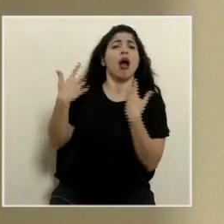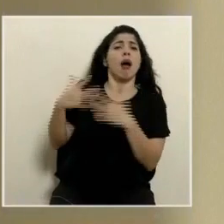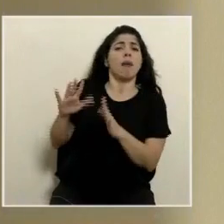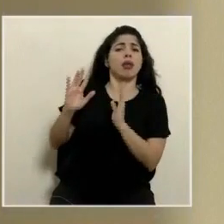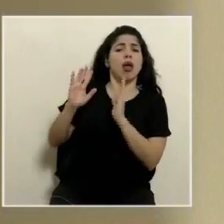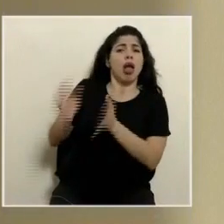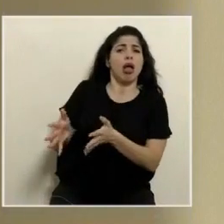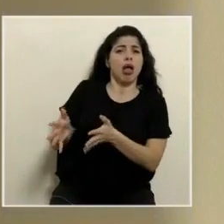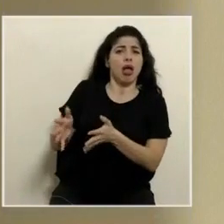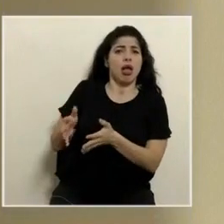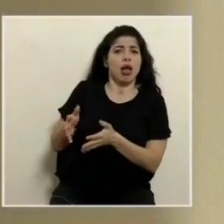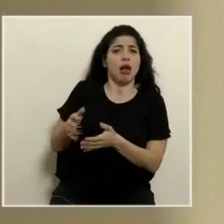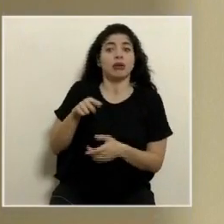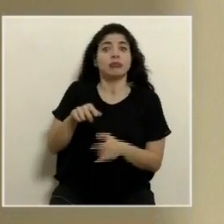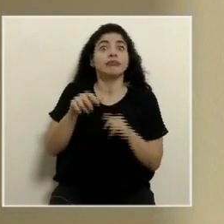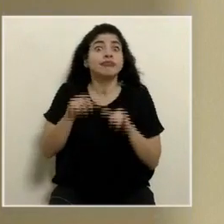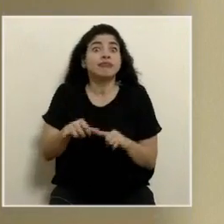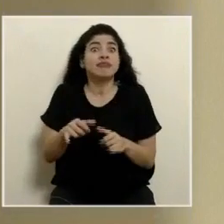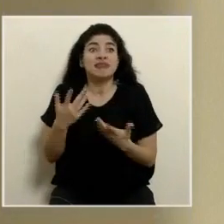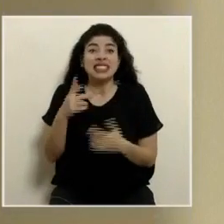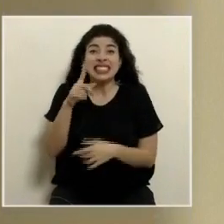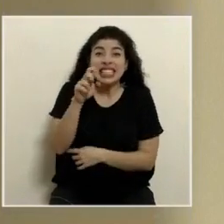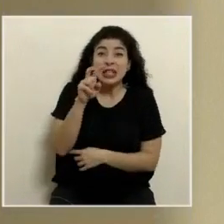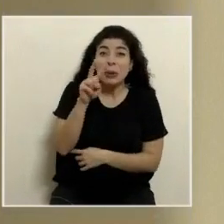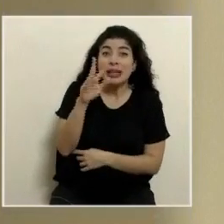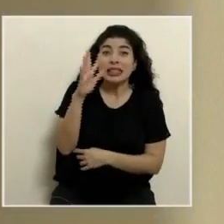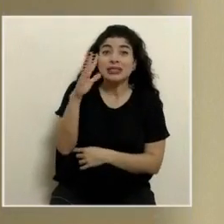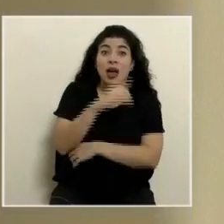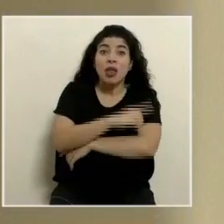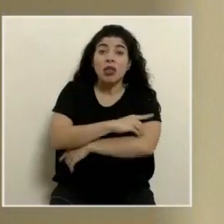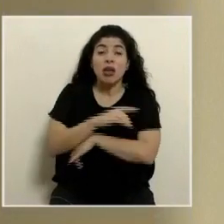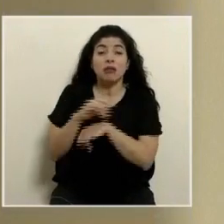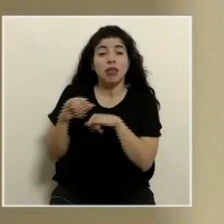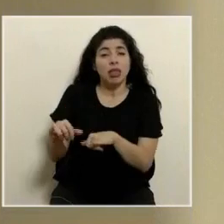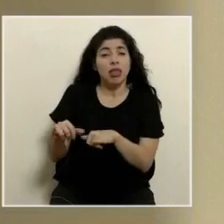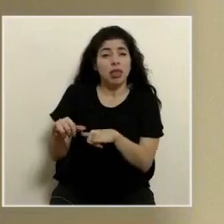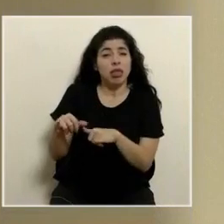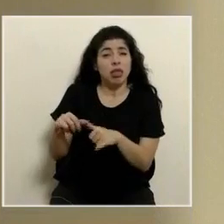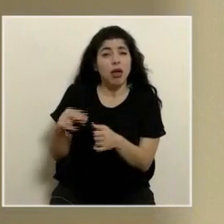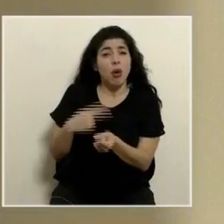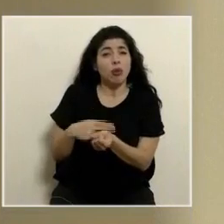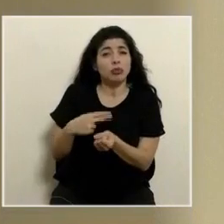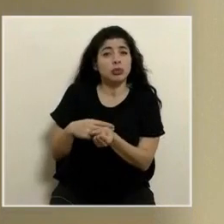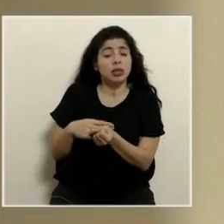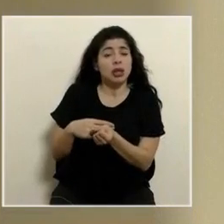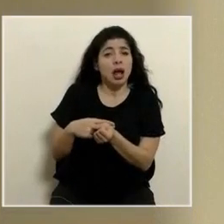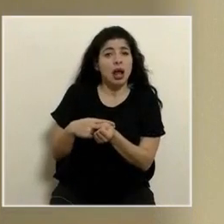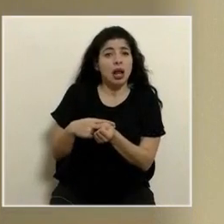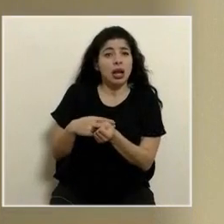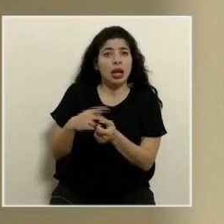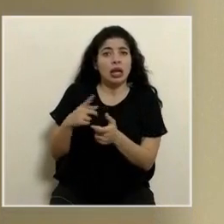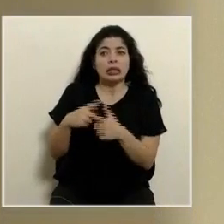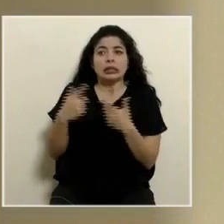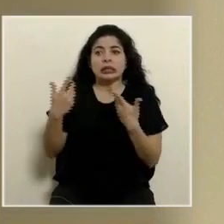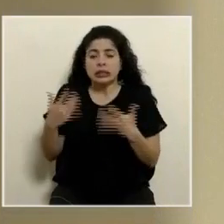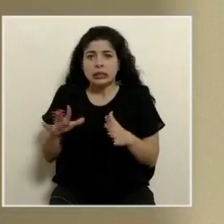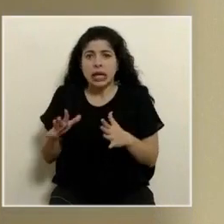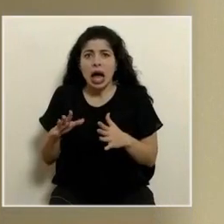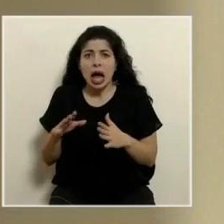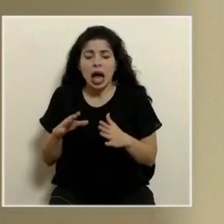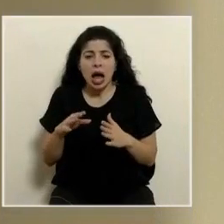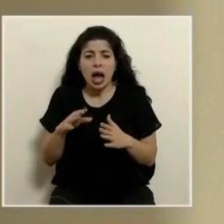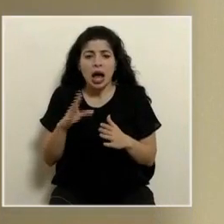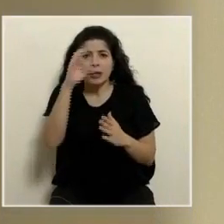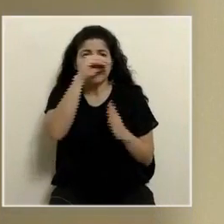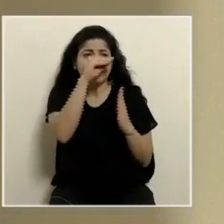de ellos con estancia de hasta 125 días en un hospital, y ya se han